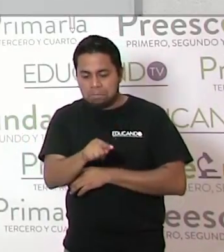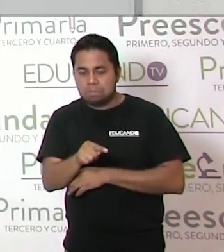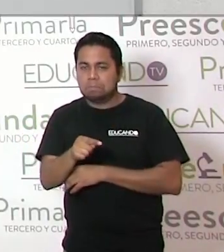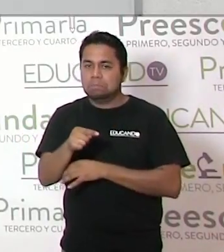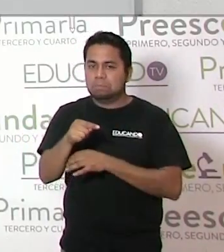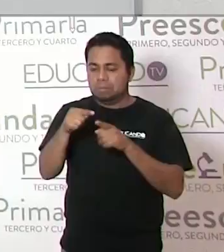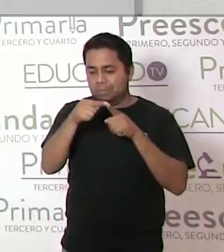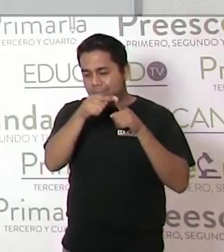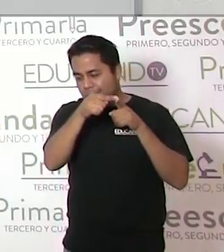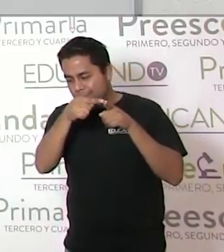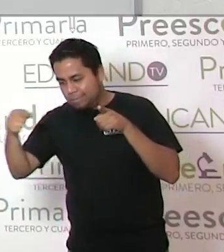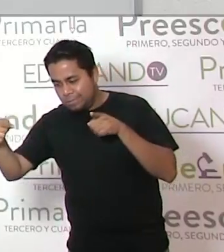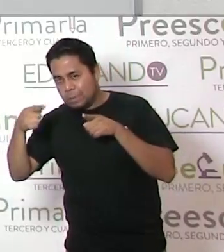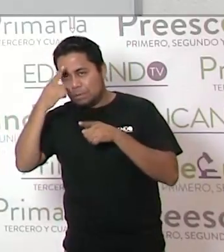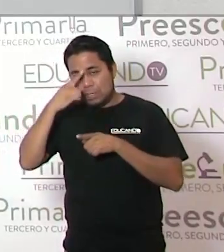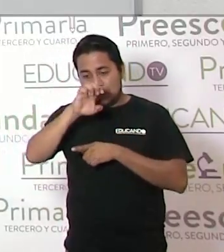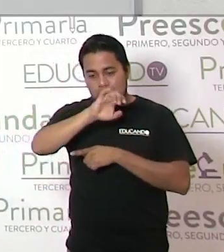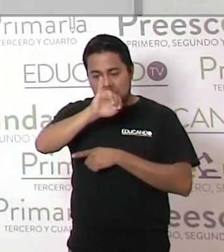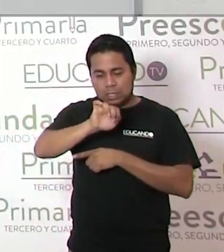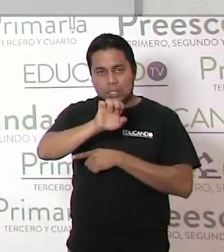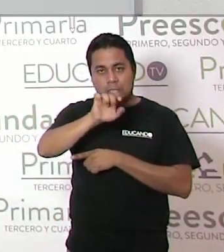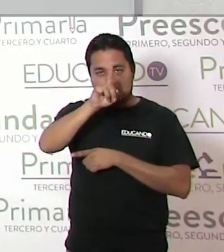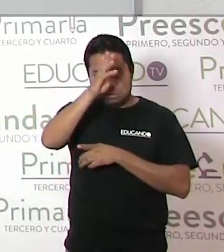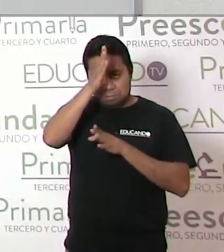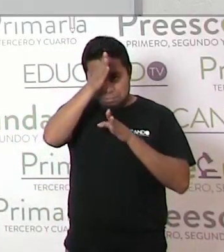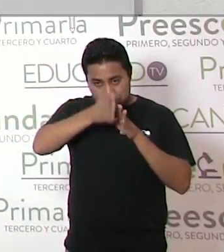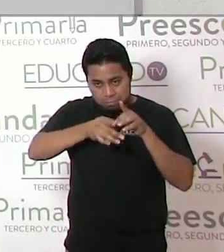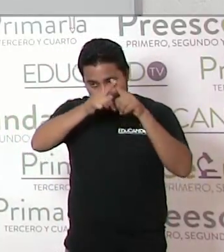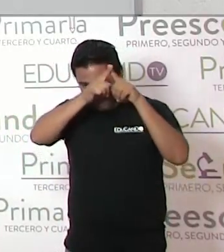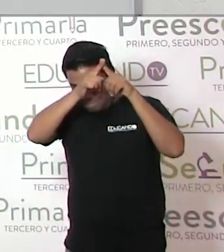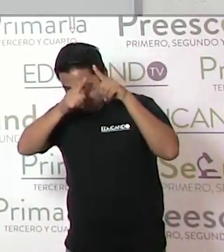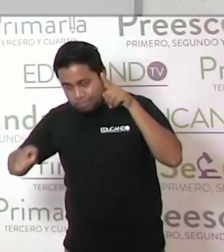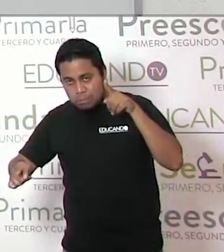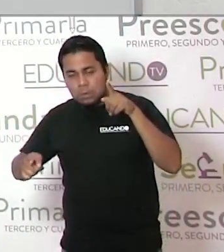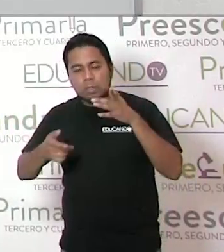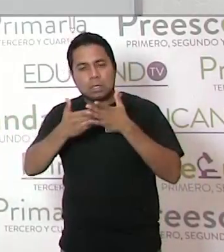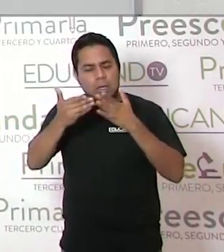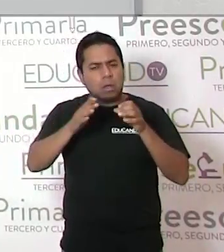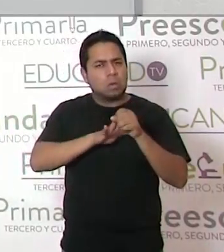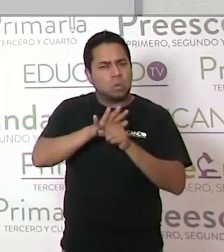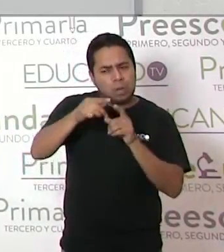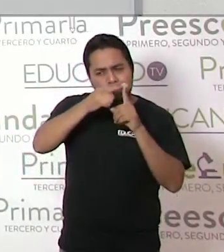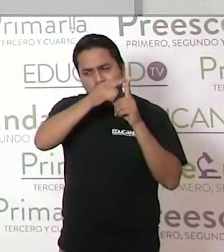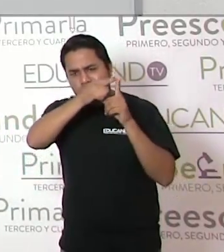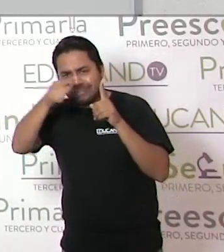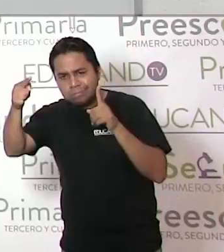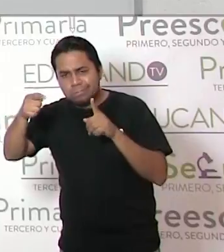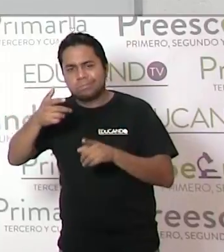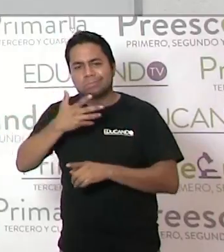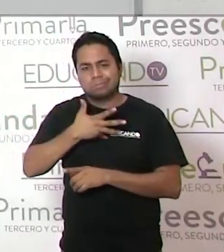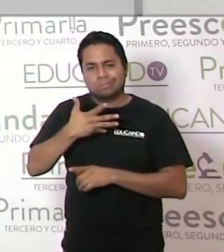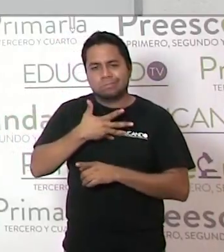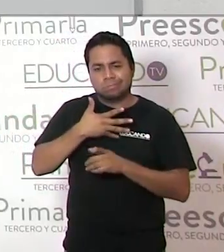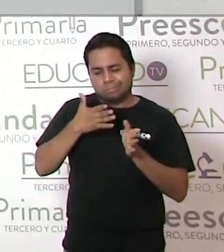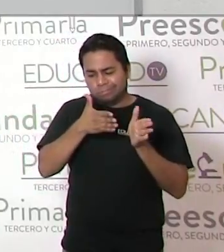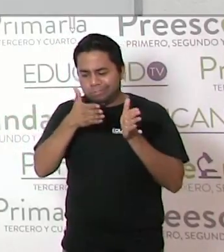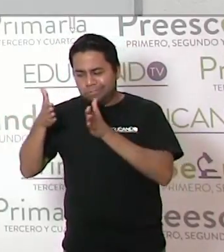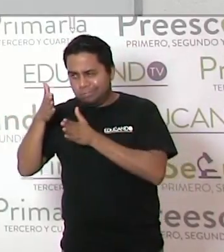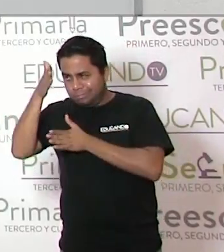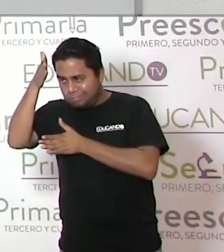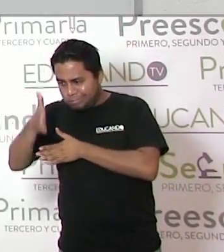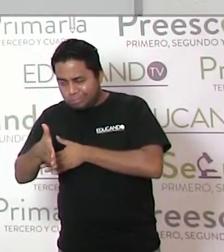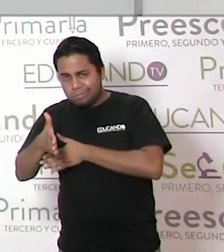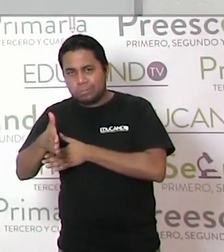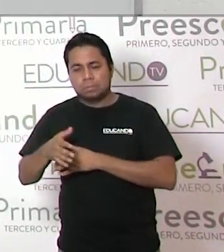perpendicular al eje. Bueno, en este caso, la generatriz estará de este lado.